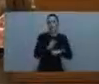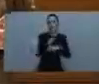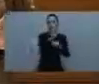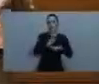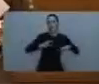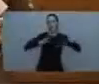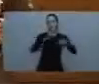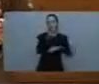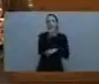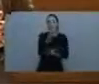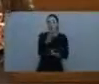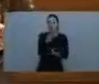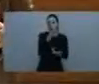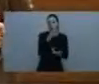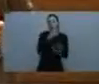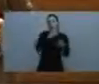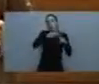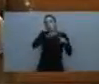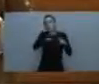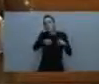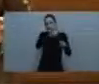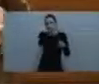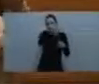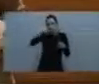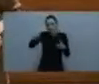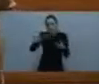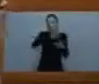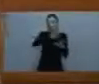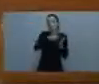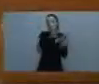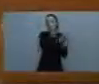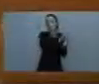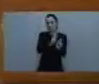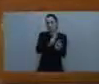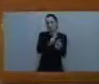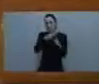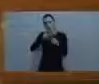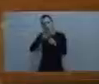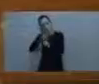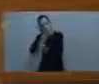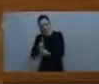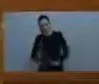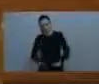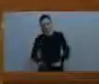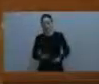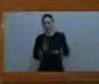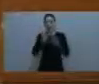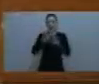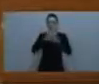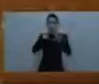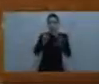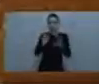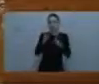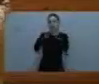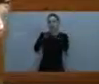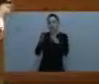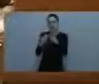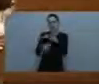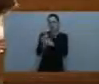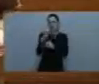no lo suyo, lo de la gente. Y claro, usted recientemente dijo en esta